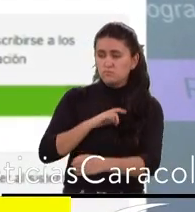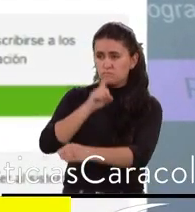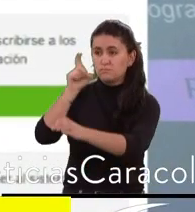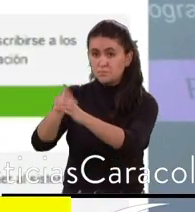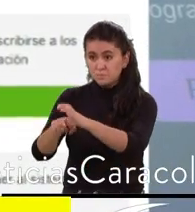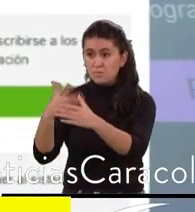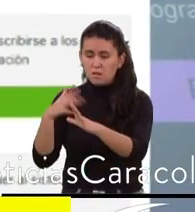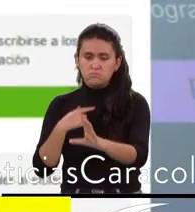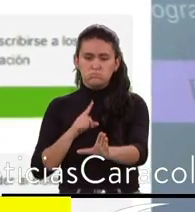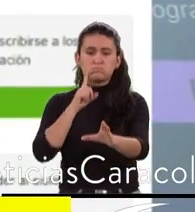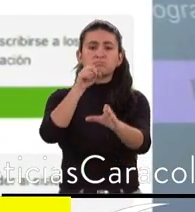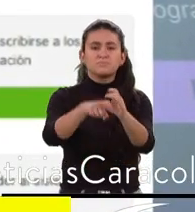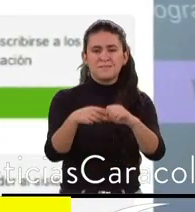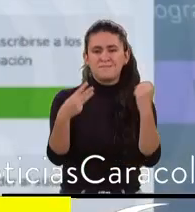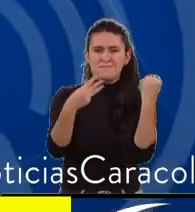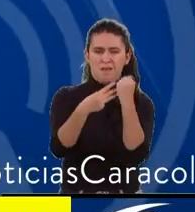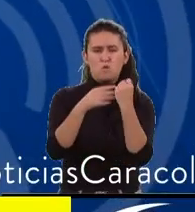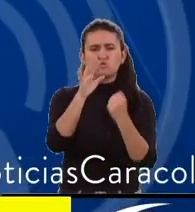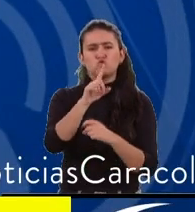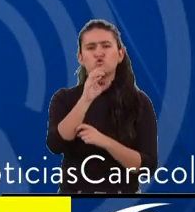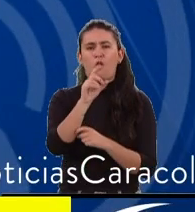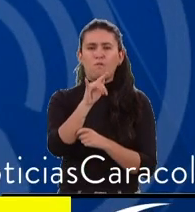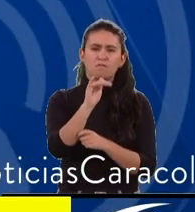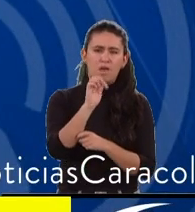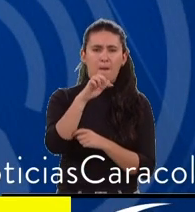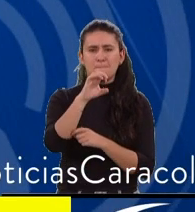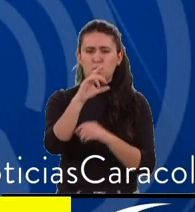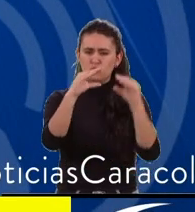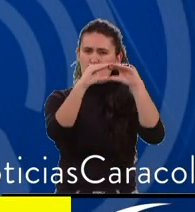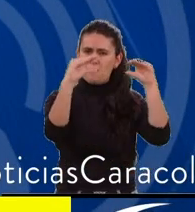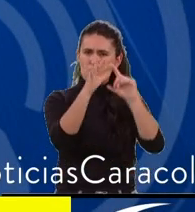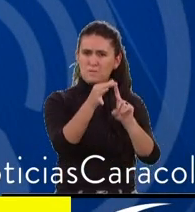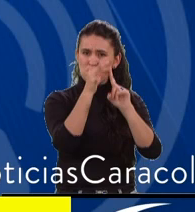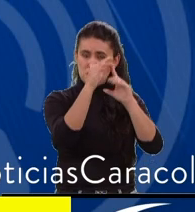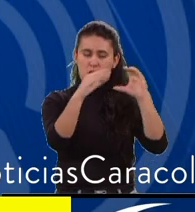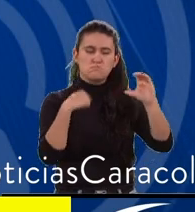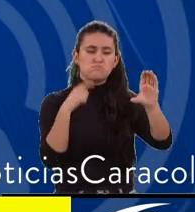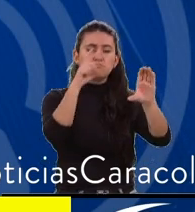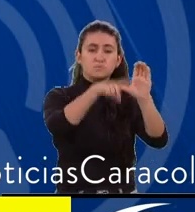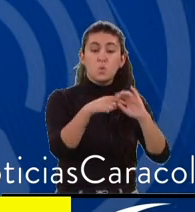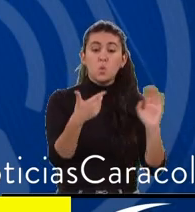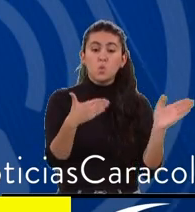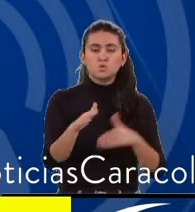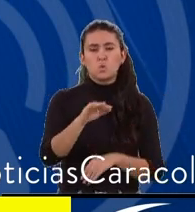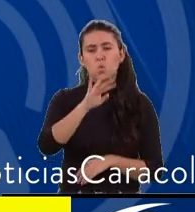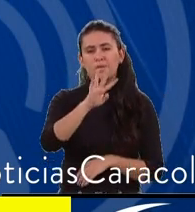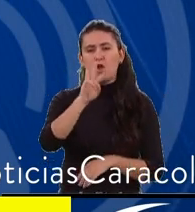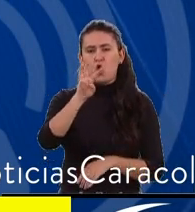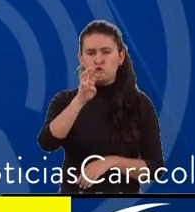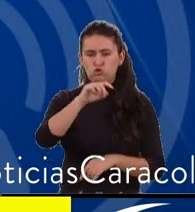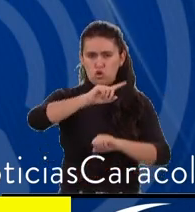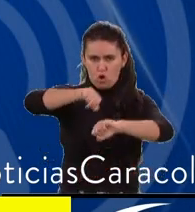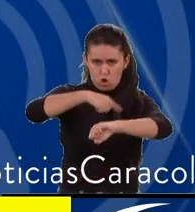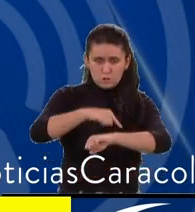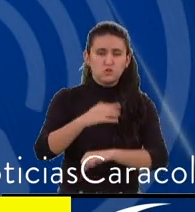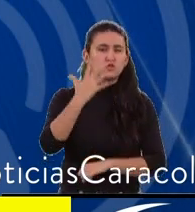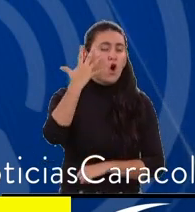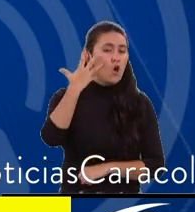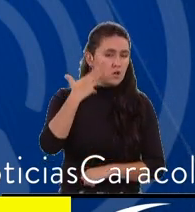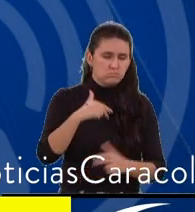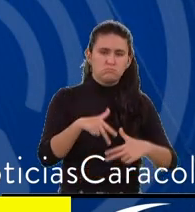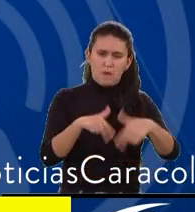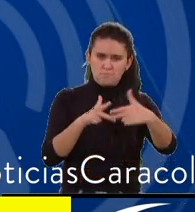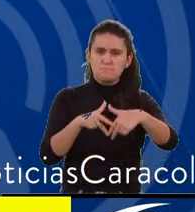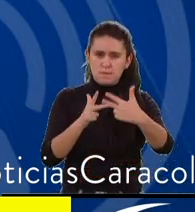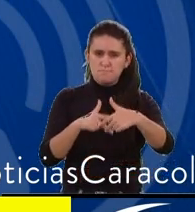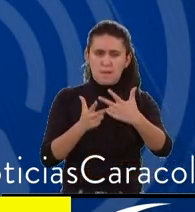institucional del sena sofía plus el curso tendrá una duración de 48 horas con encuentros sincrónicos diarios que se